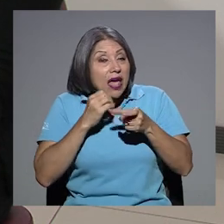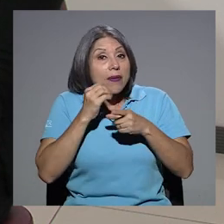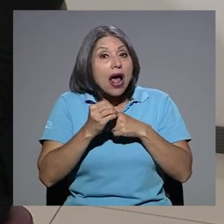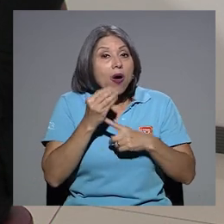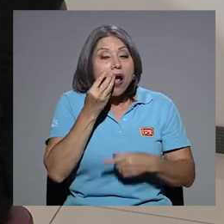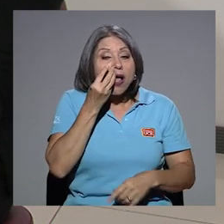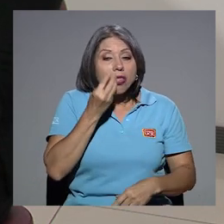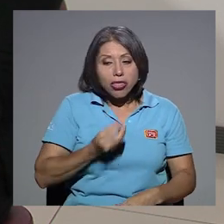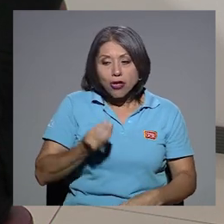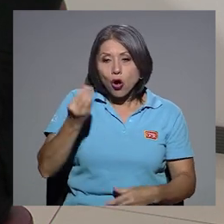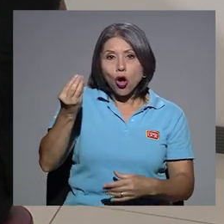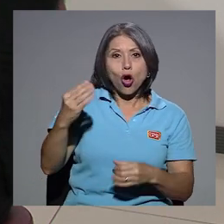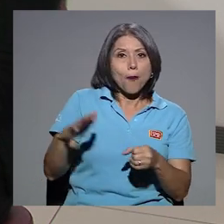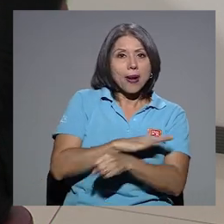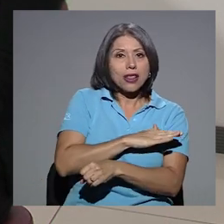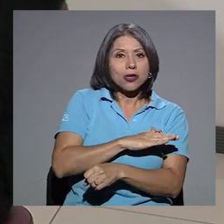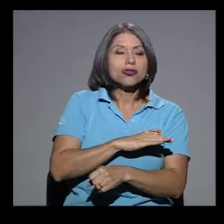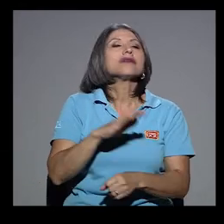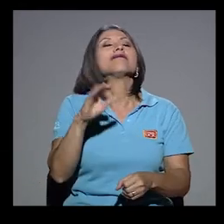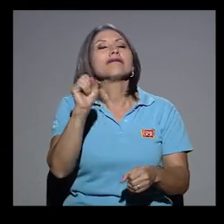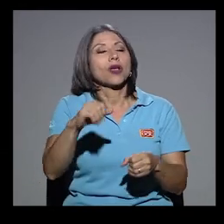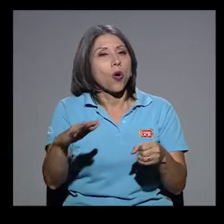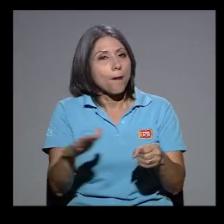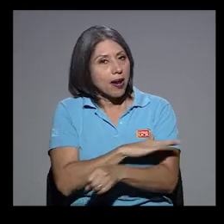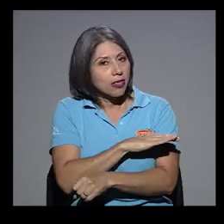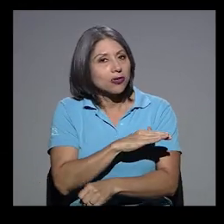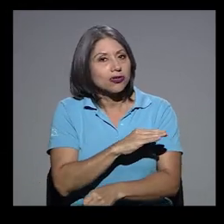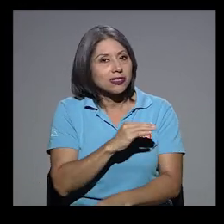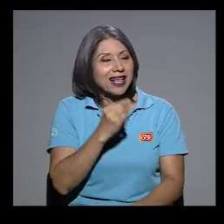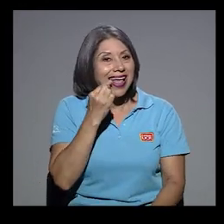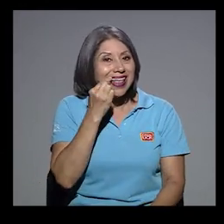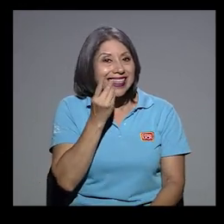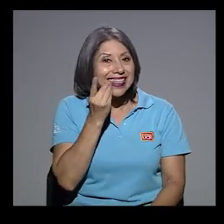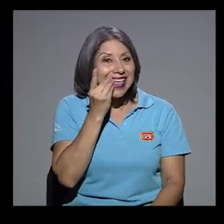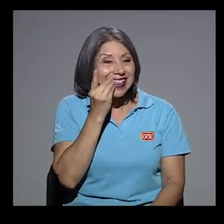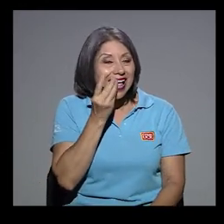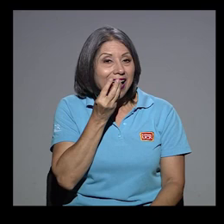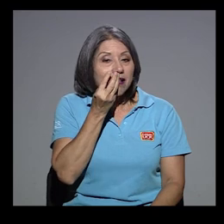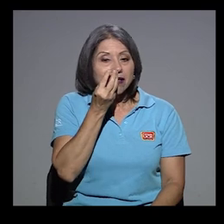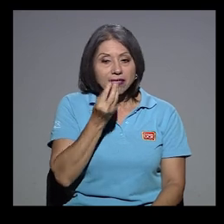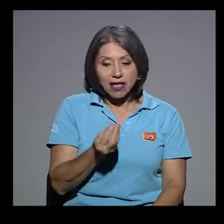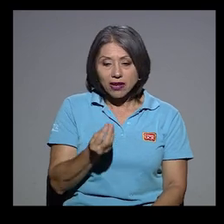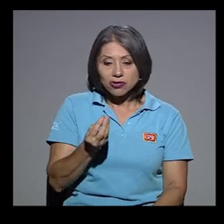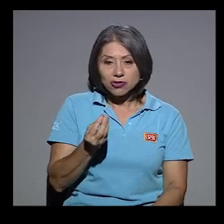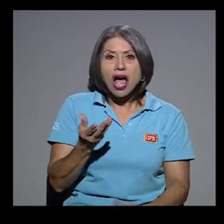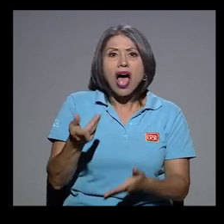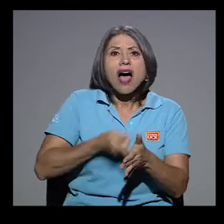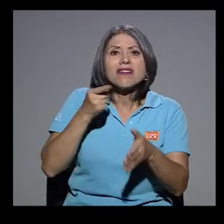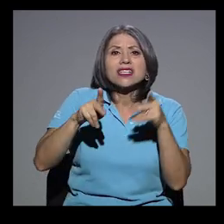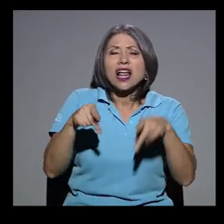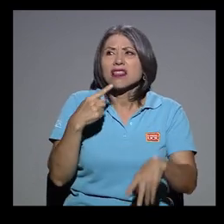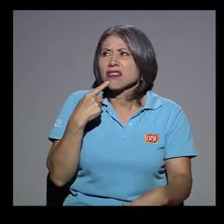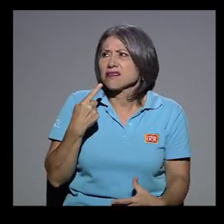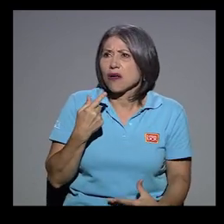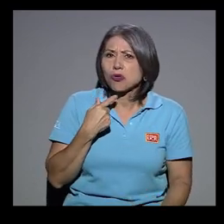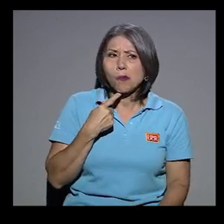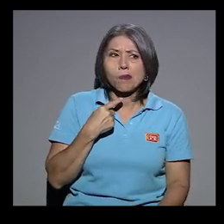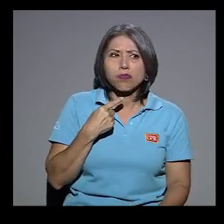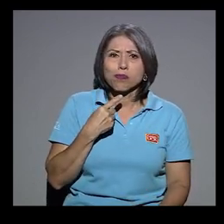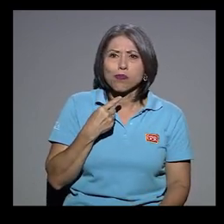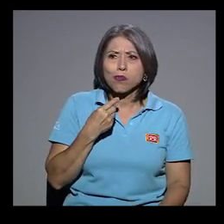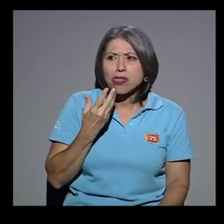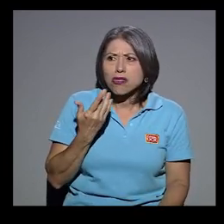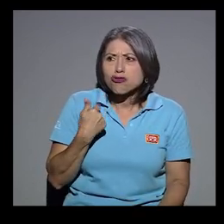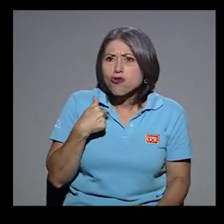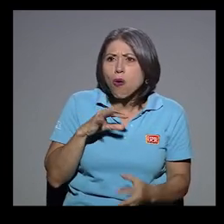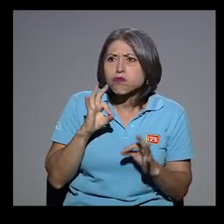quiebran? No, se caen completos. Completos. Wow. Se caen enteros. Entonces a veces la gente hasta le dice a uno, es que se me caen los dientes